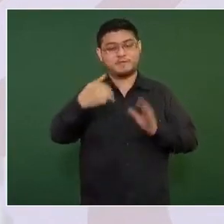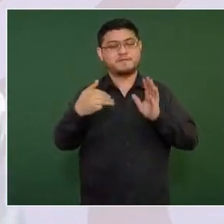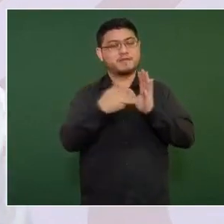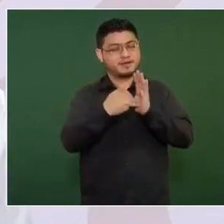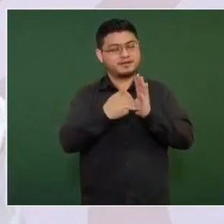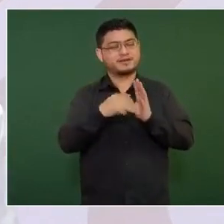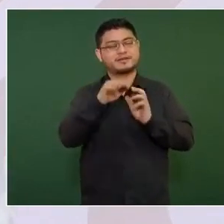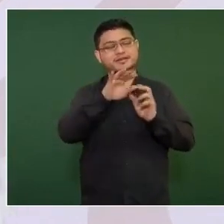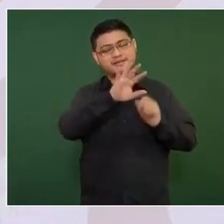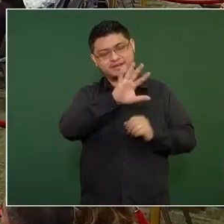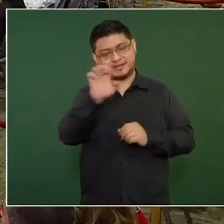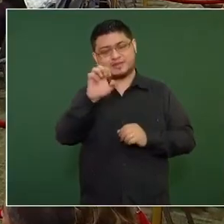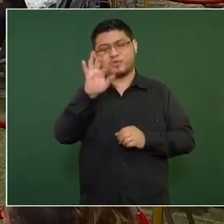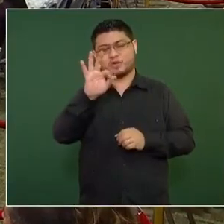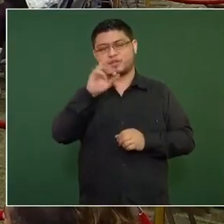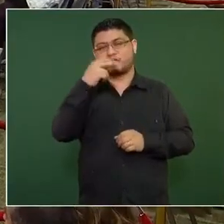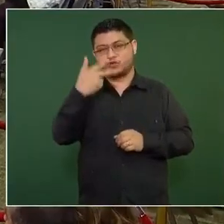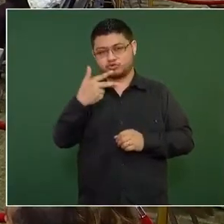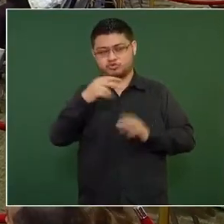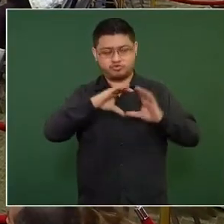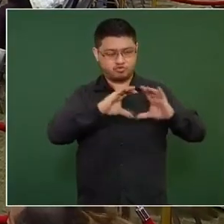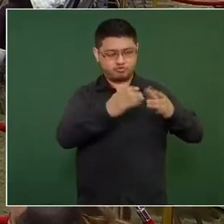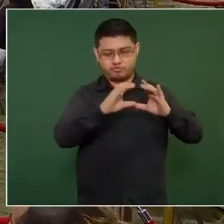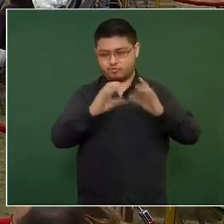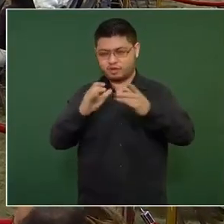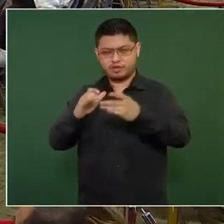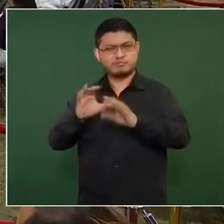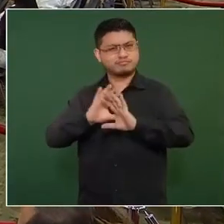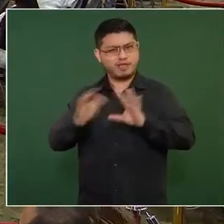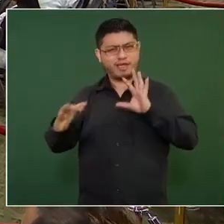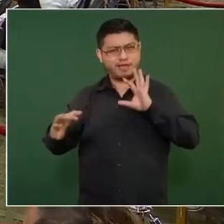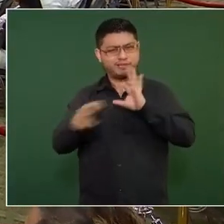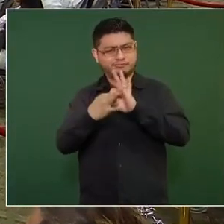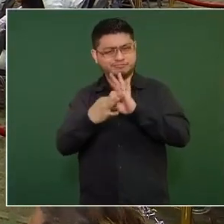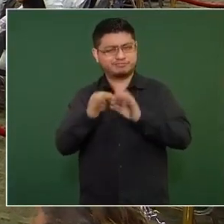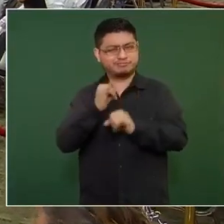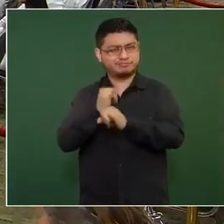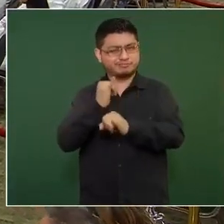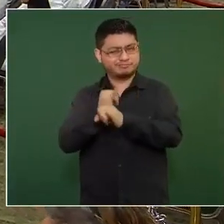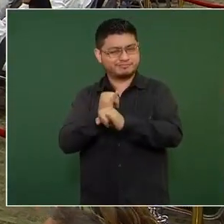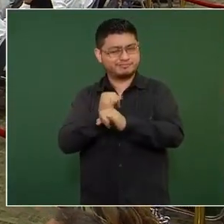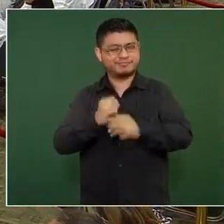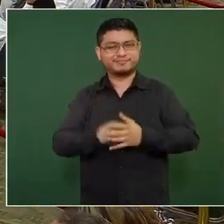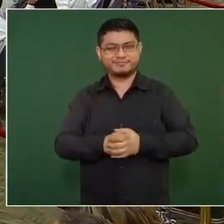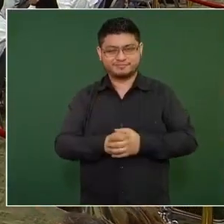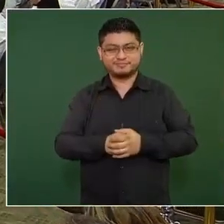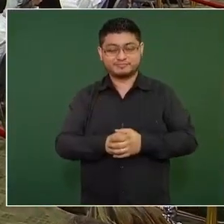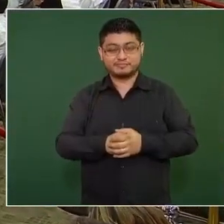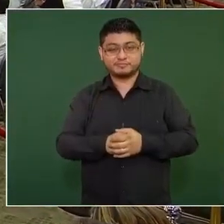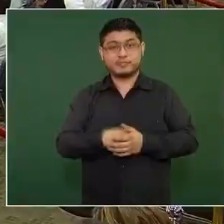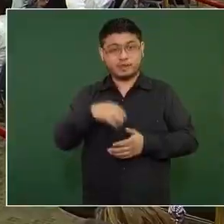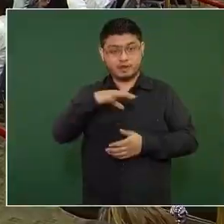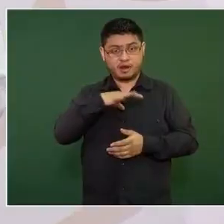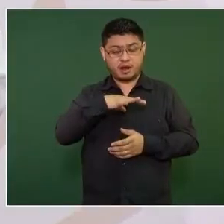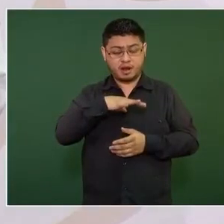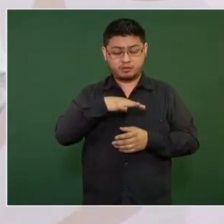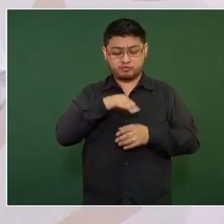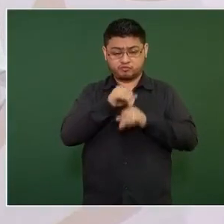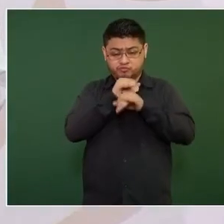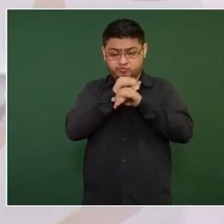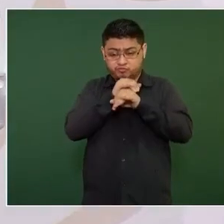111.548 comunidades ya pueden conectarse a internet y se cuenta con una cobertura